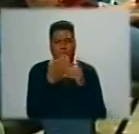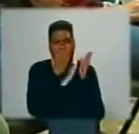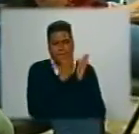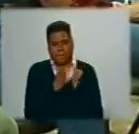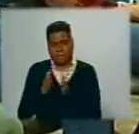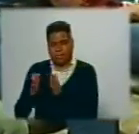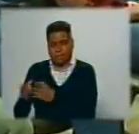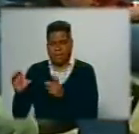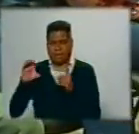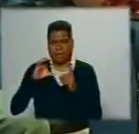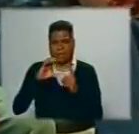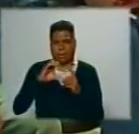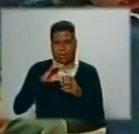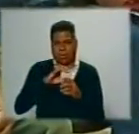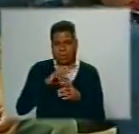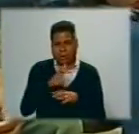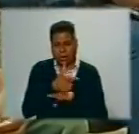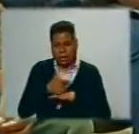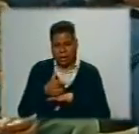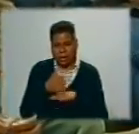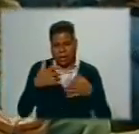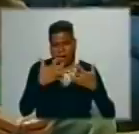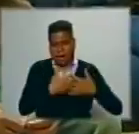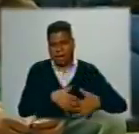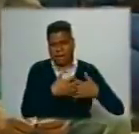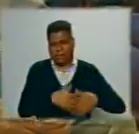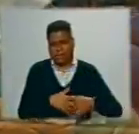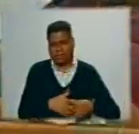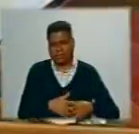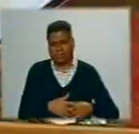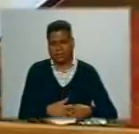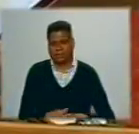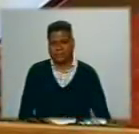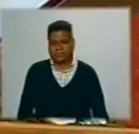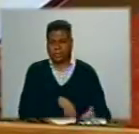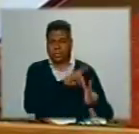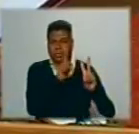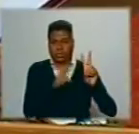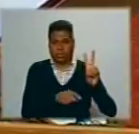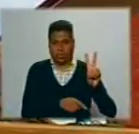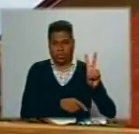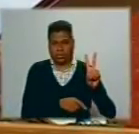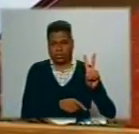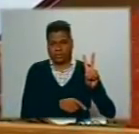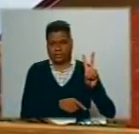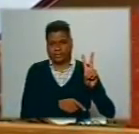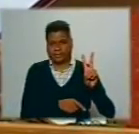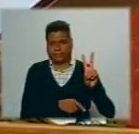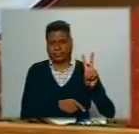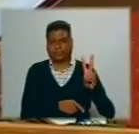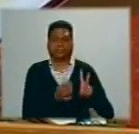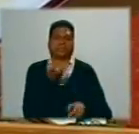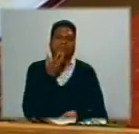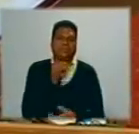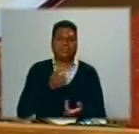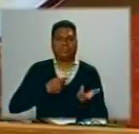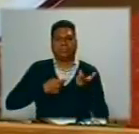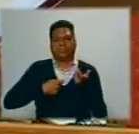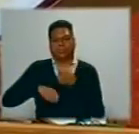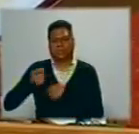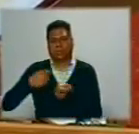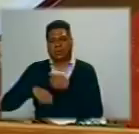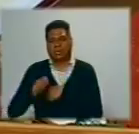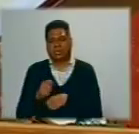sentido, deben evitar prácticas que perjudiquen a las personas. 2. Conducta comercial. No deben someterse a las personas a